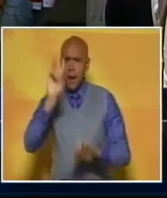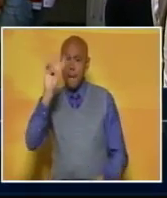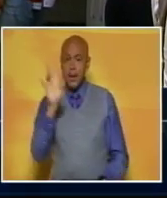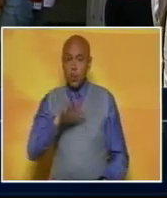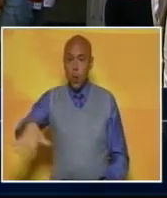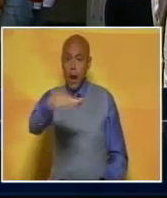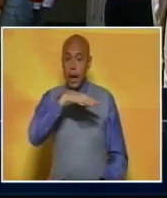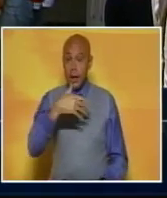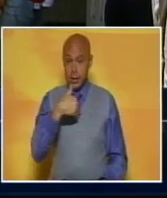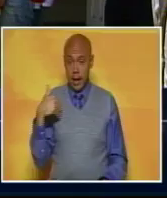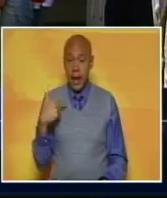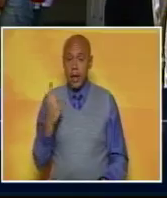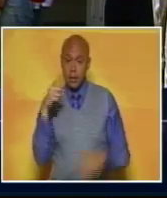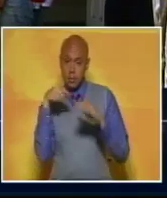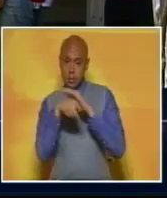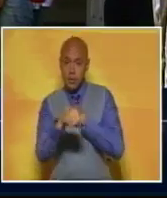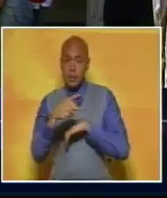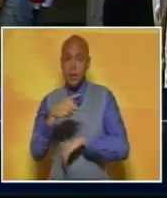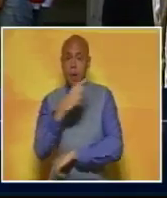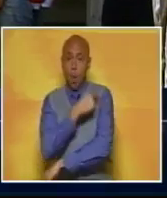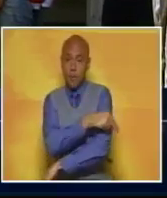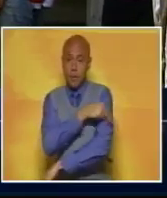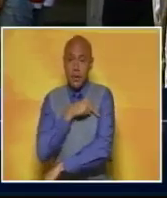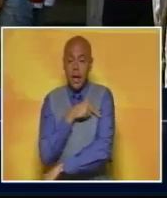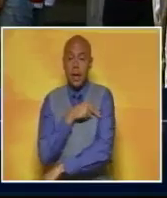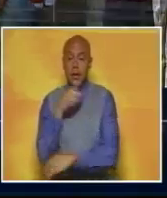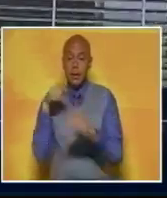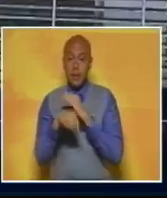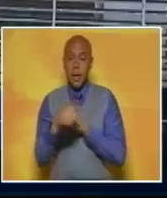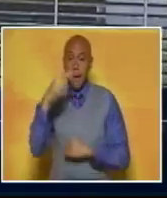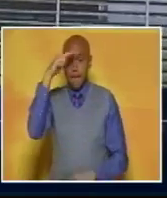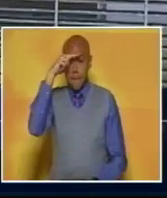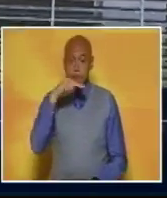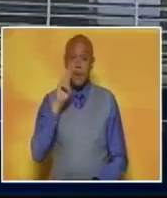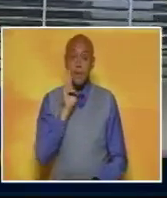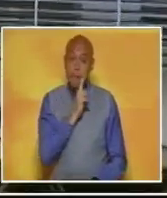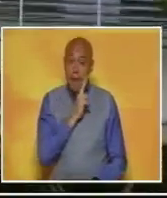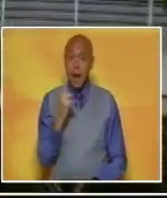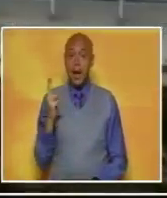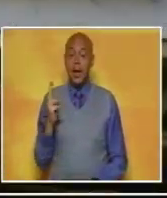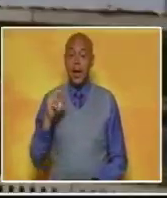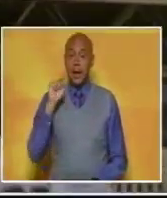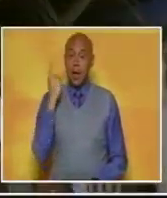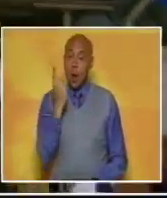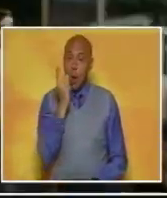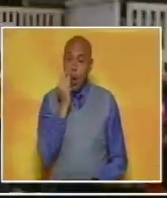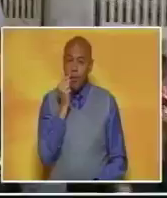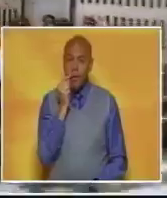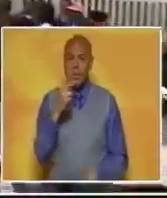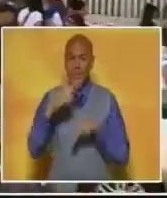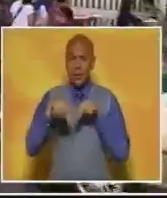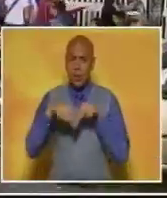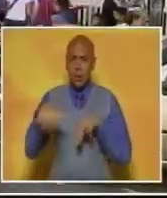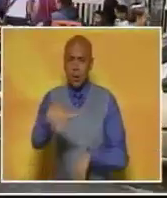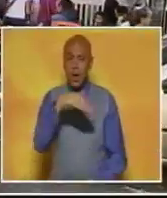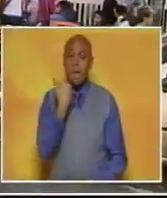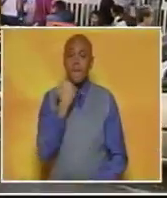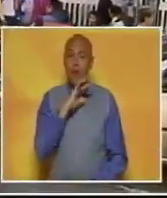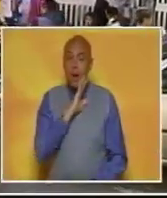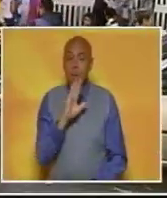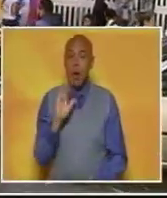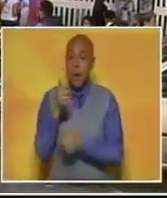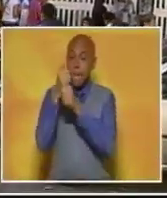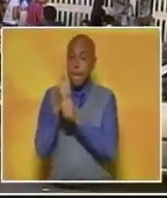de este centro de salud. Las madres y representantes de pacientes esperaban con